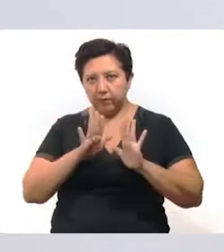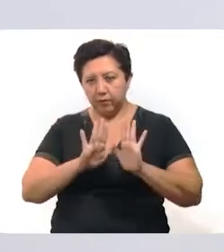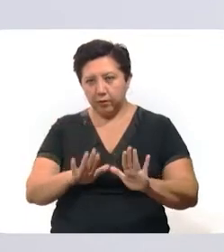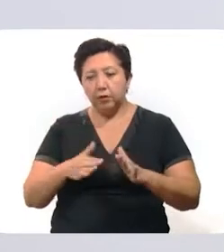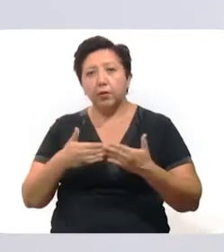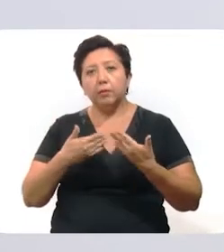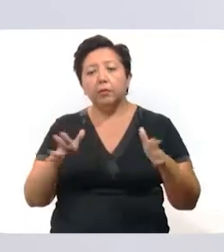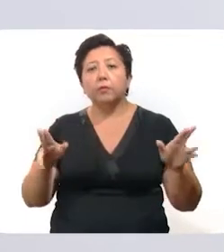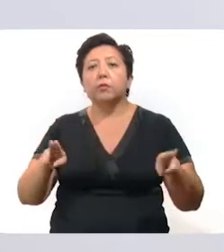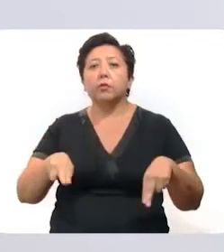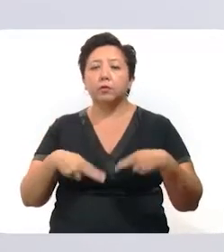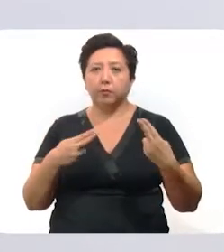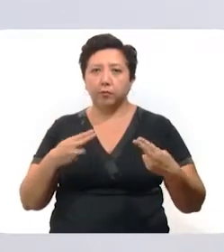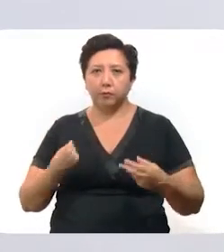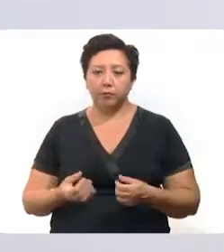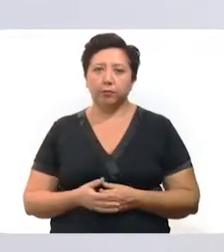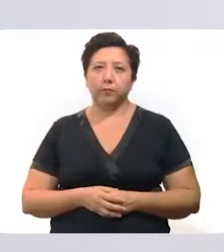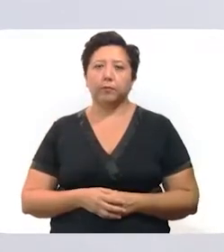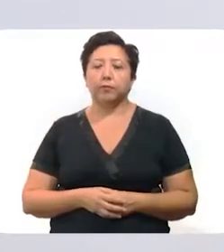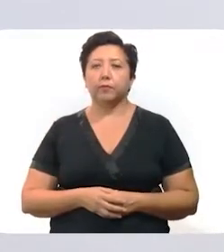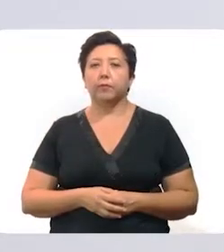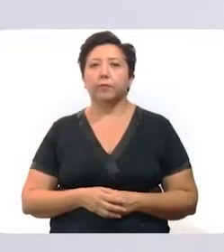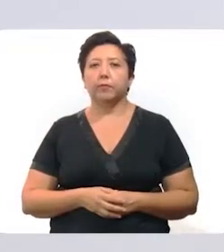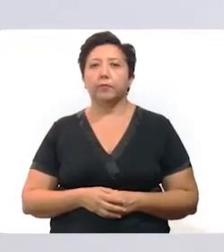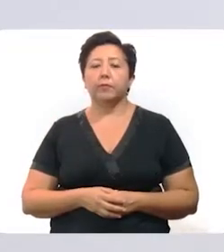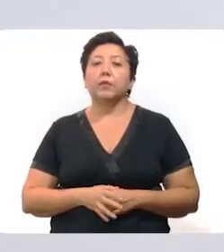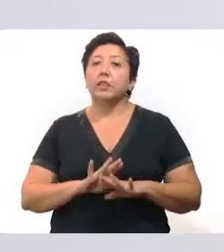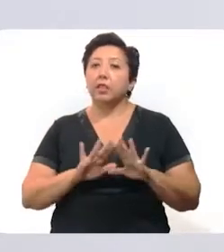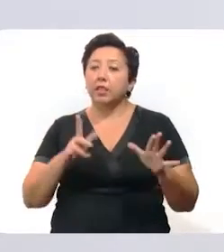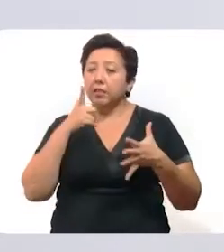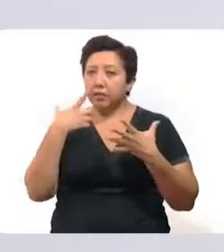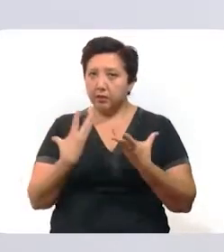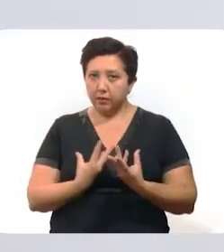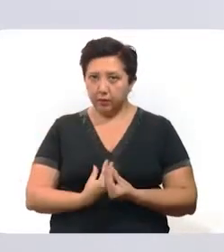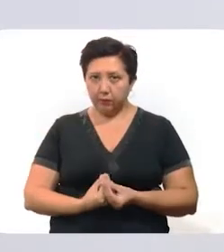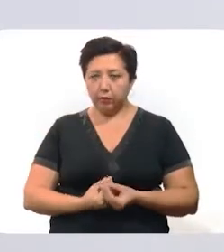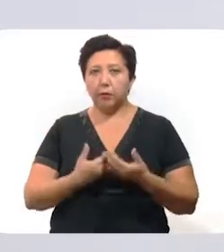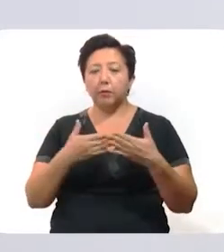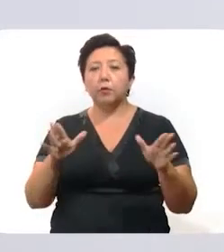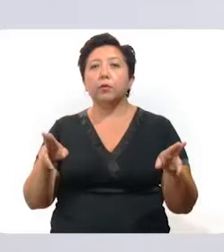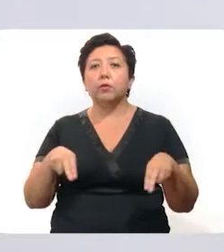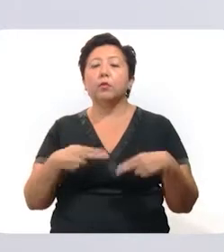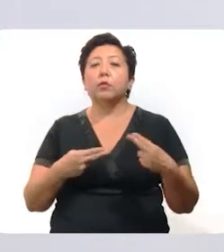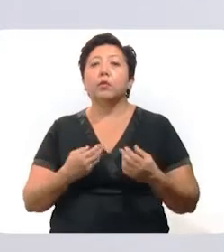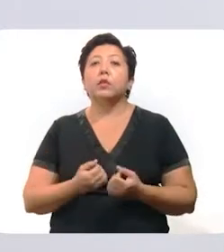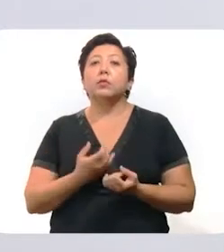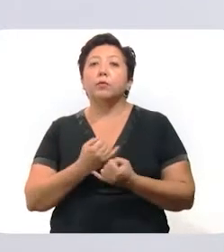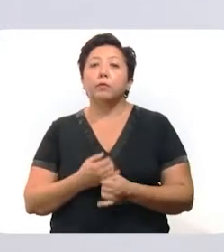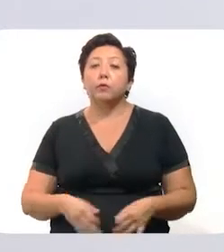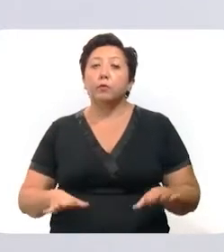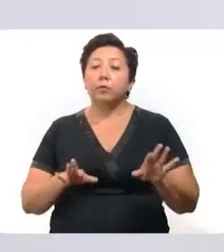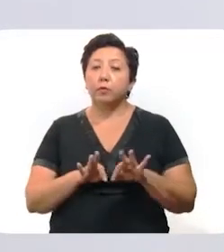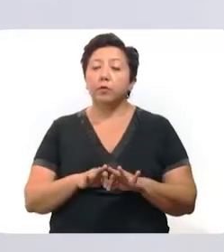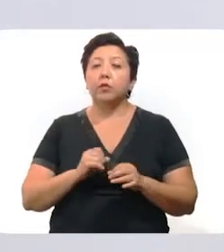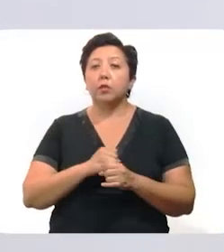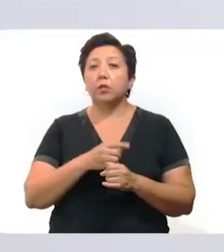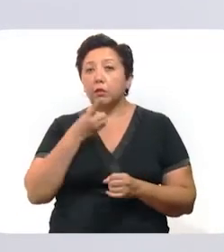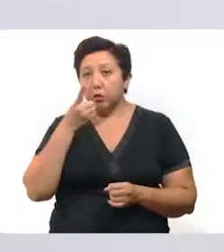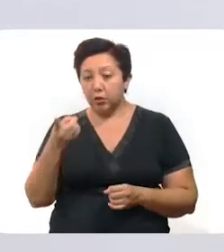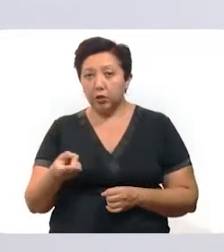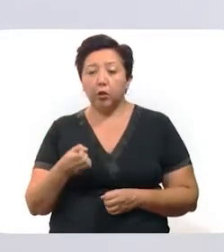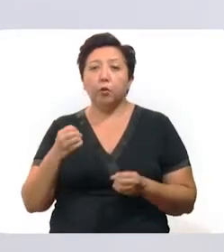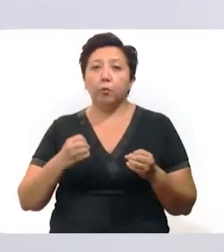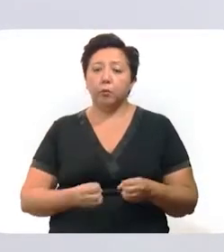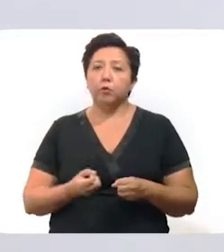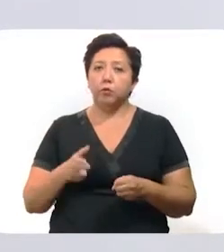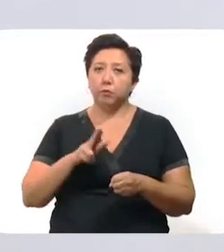interrumpir el proceso de reactivación económica. Como hemos señalado, en la reapertura económica los datos más importantes son la ocupación